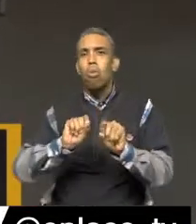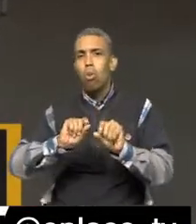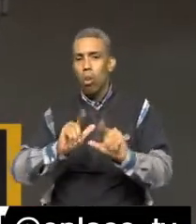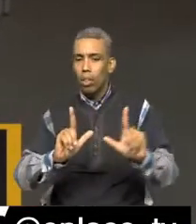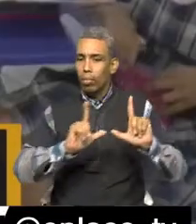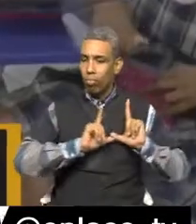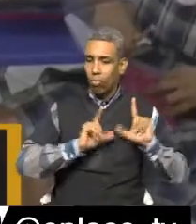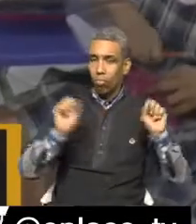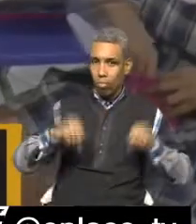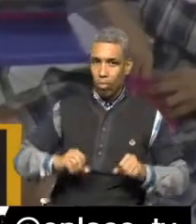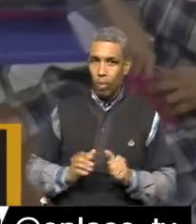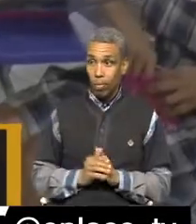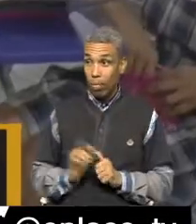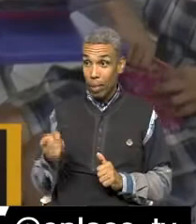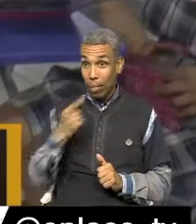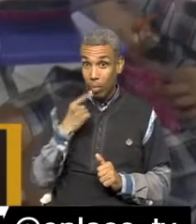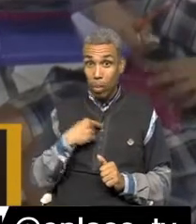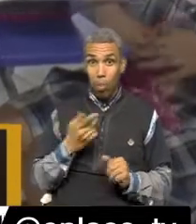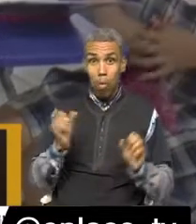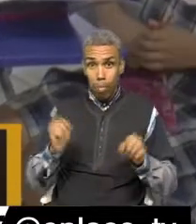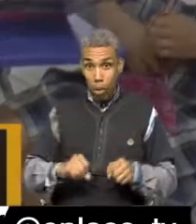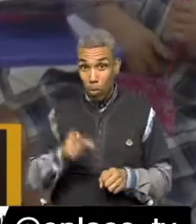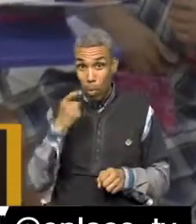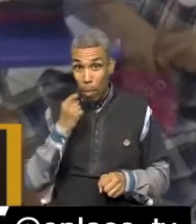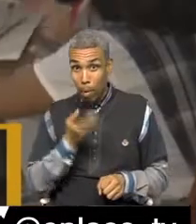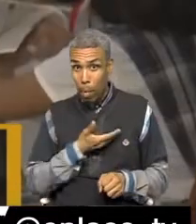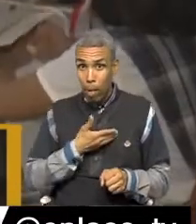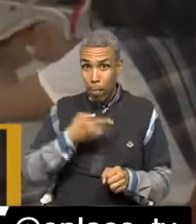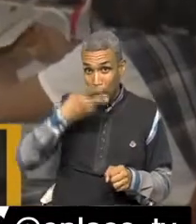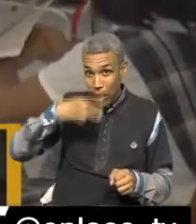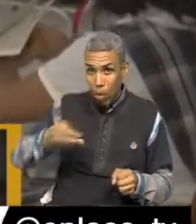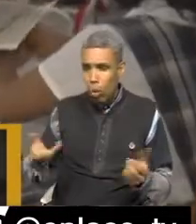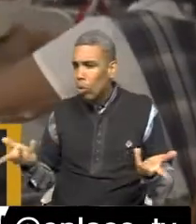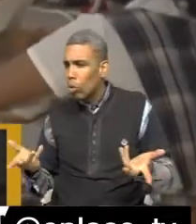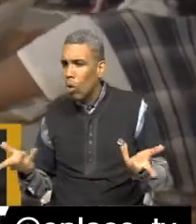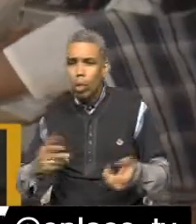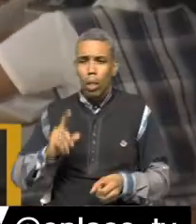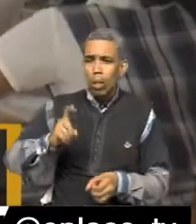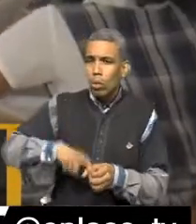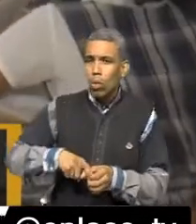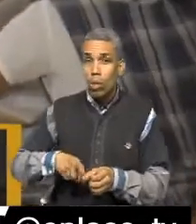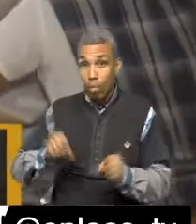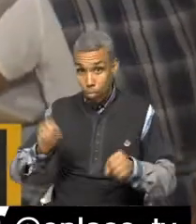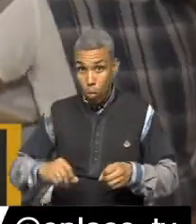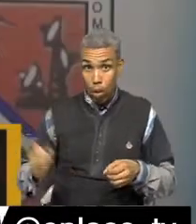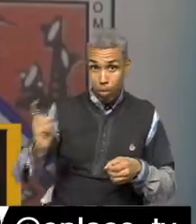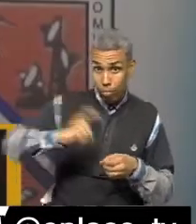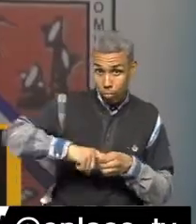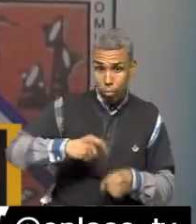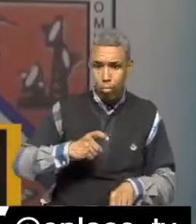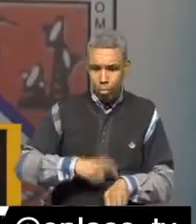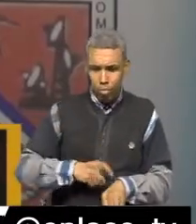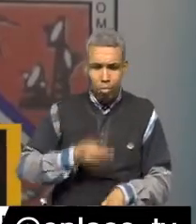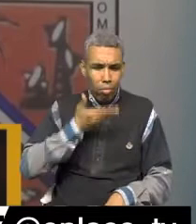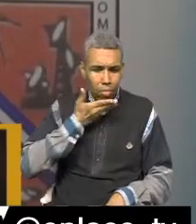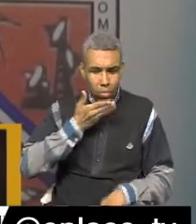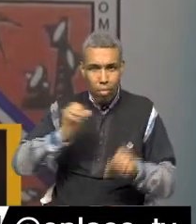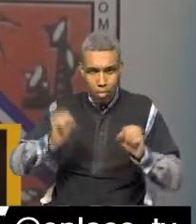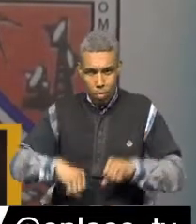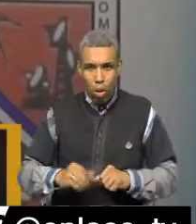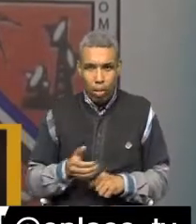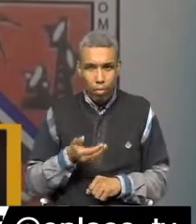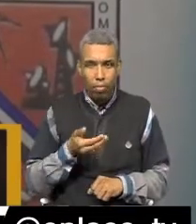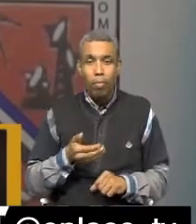es que aún hay matrículas abiertas para todos los cursos desde preescolar hasta bachillerato. Sí, tenemos cupos para los diferentes